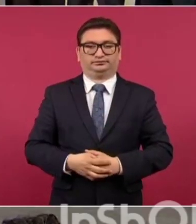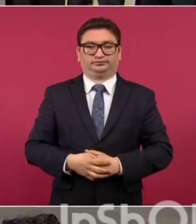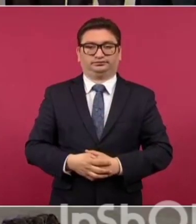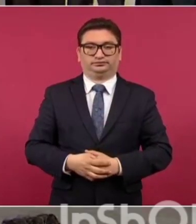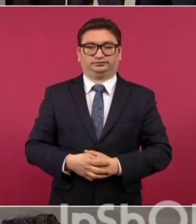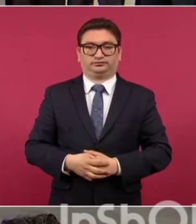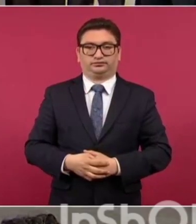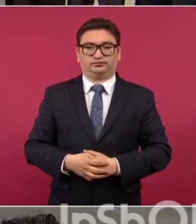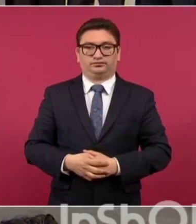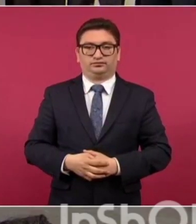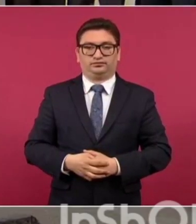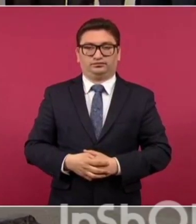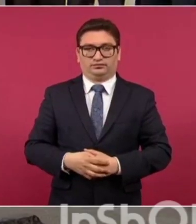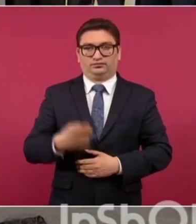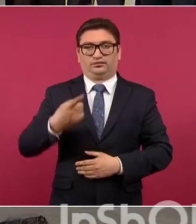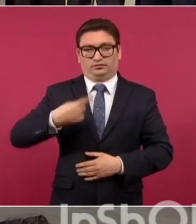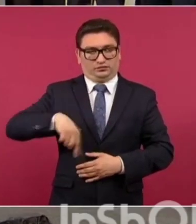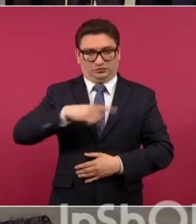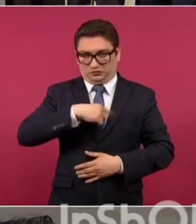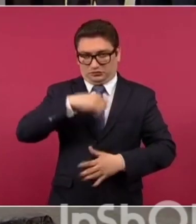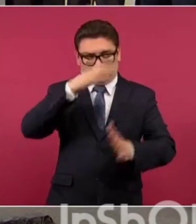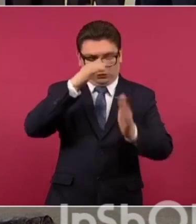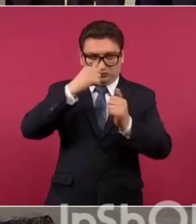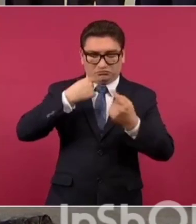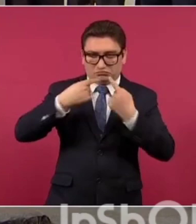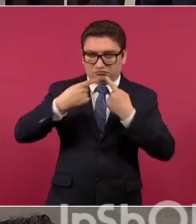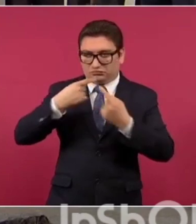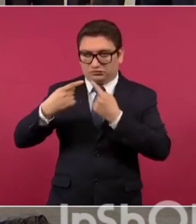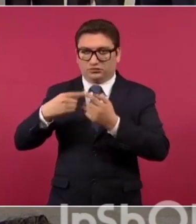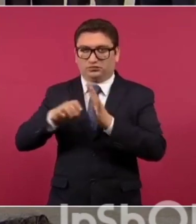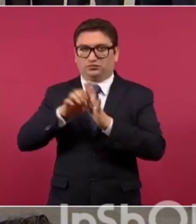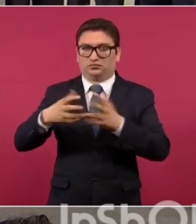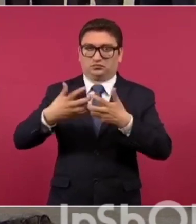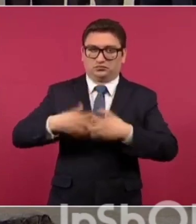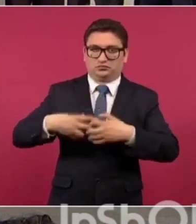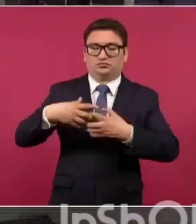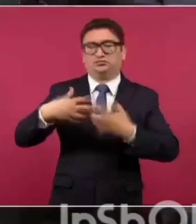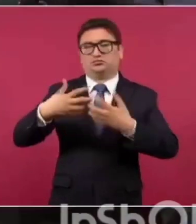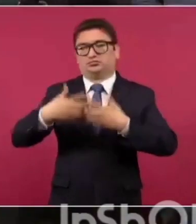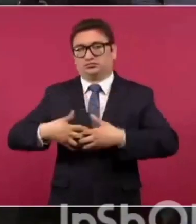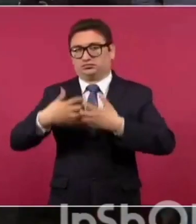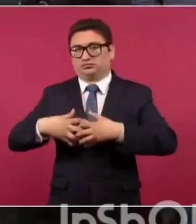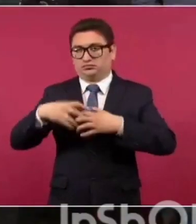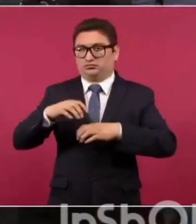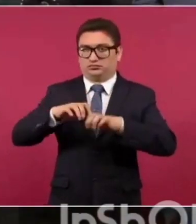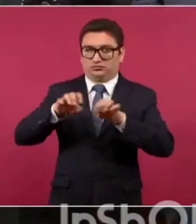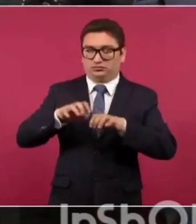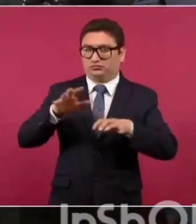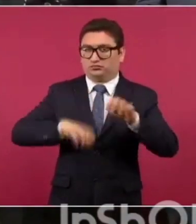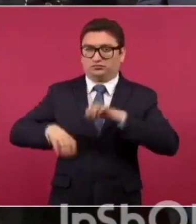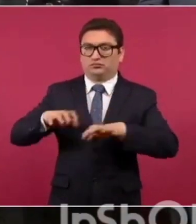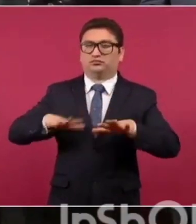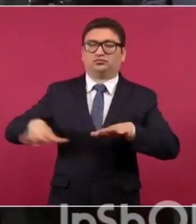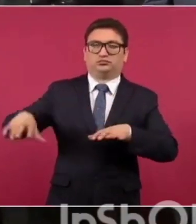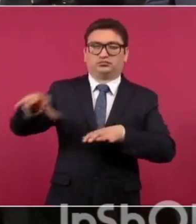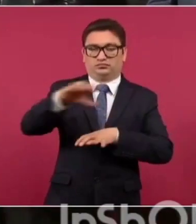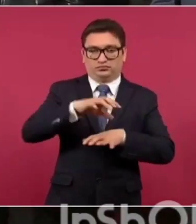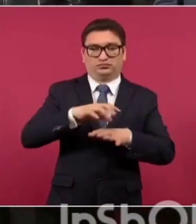Y estamos llegando a acuerdos con industriales, con cadenas de